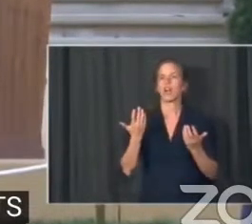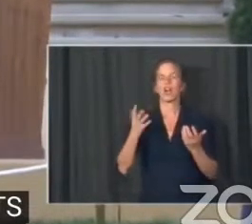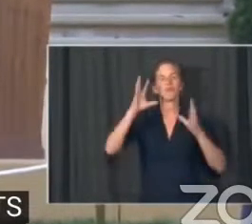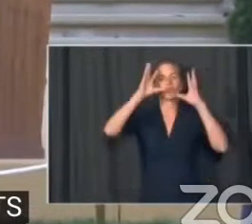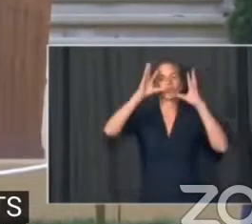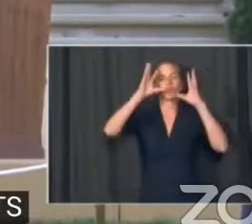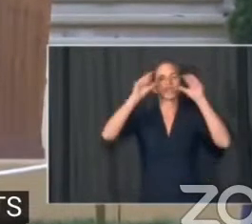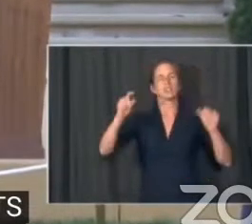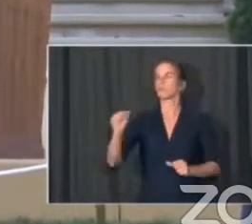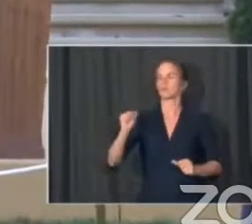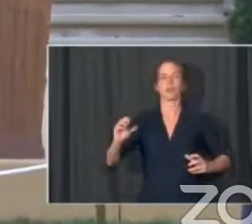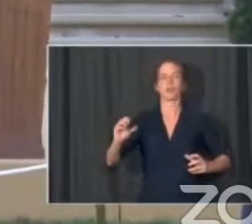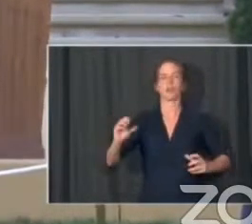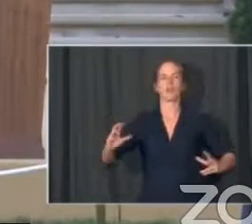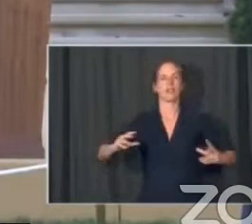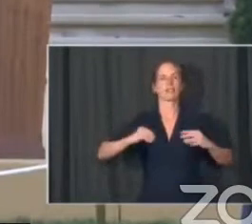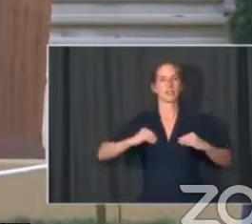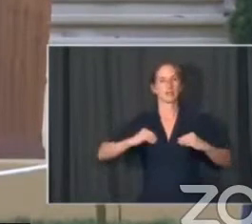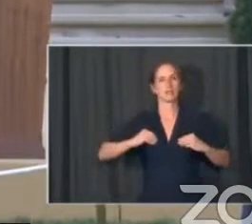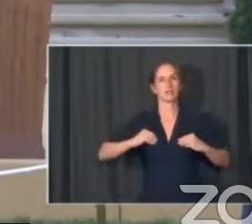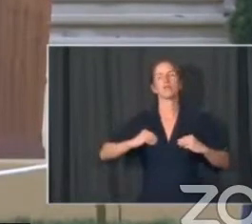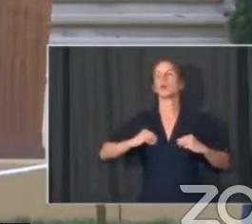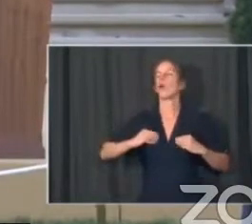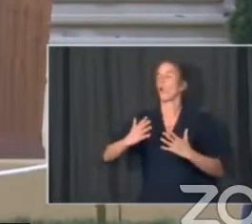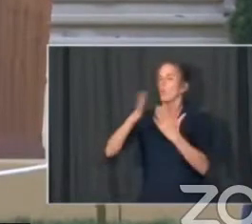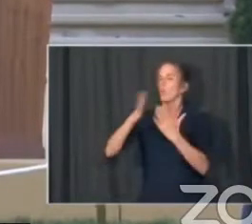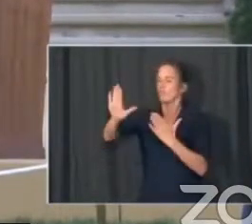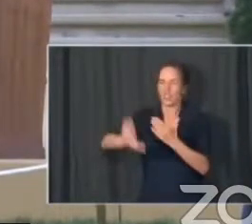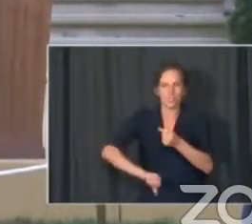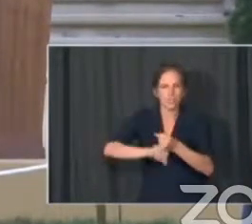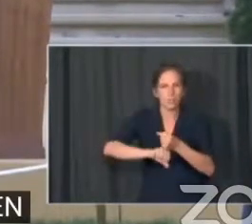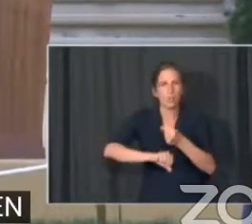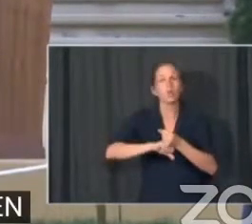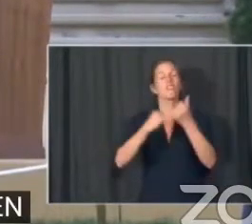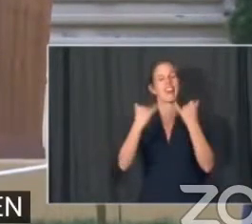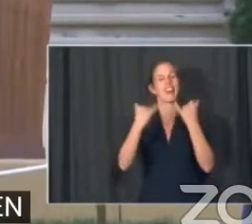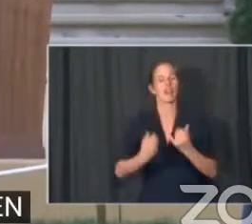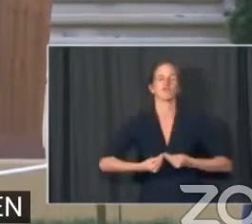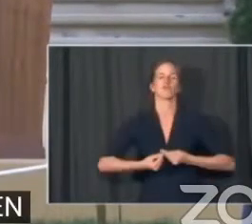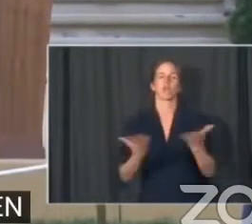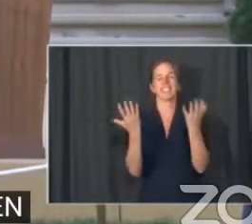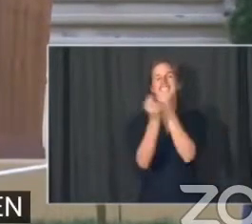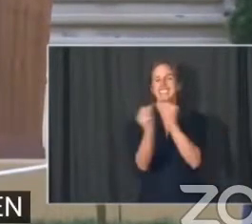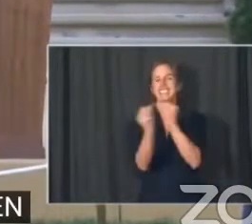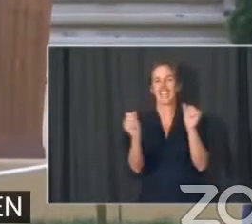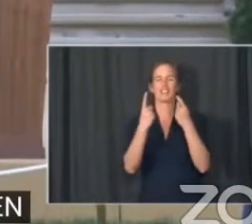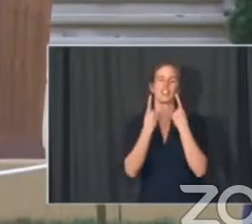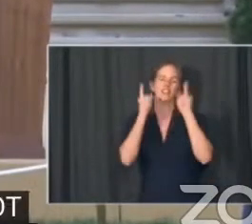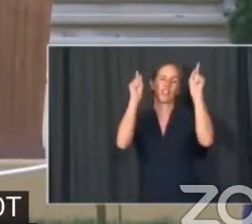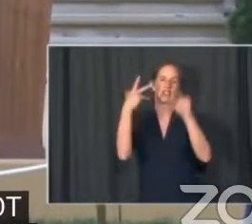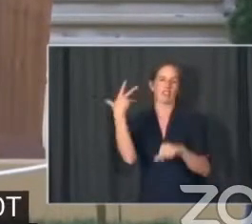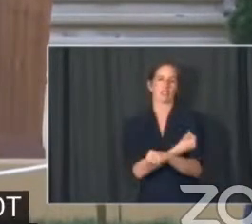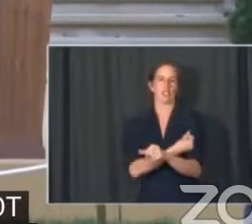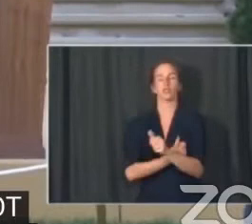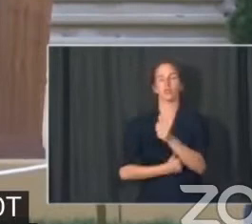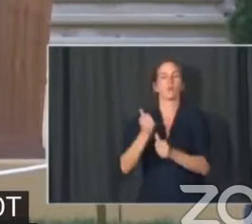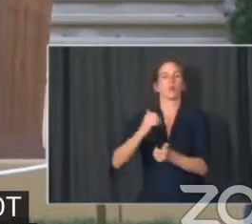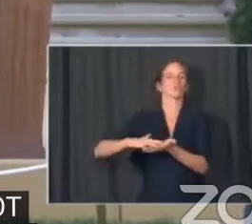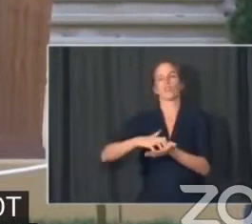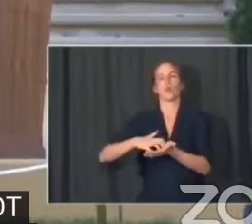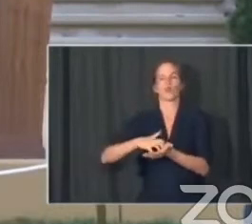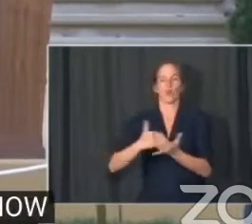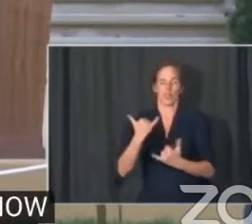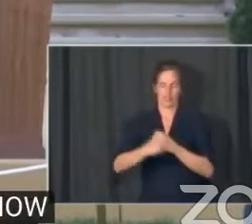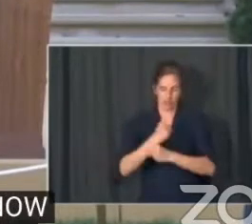datos de expertos. Llevamos medio año señalando lo que ha sido